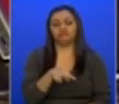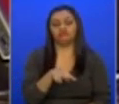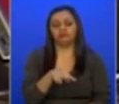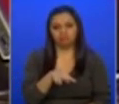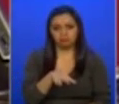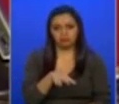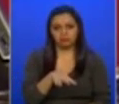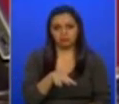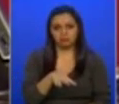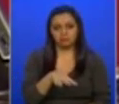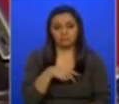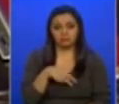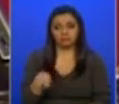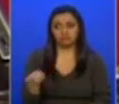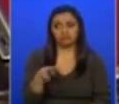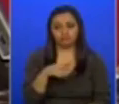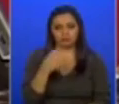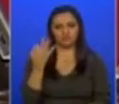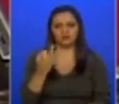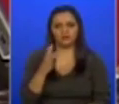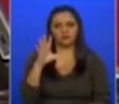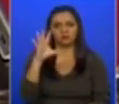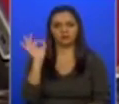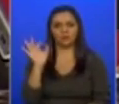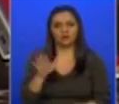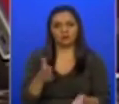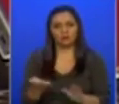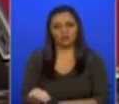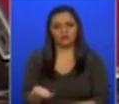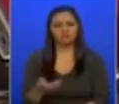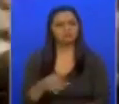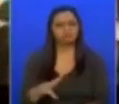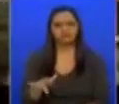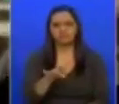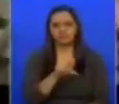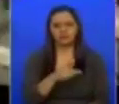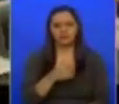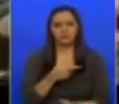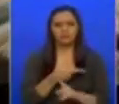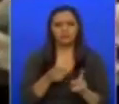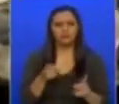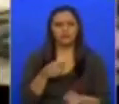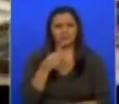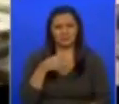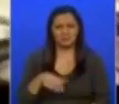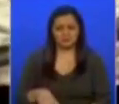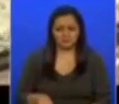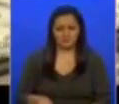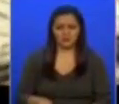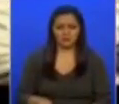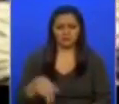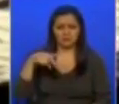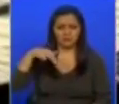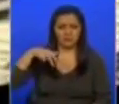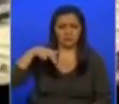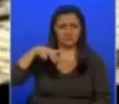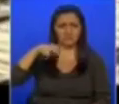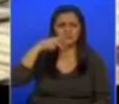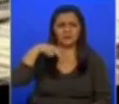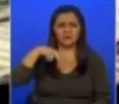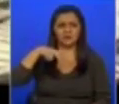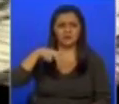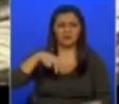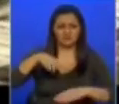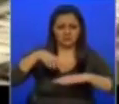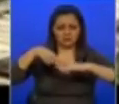muertos. Gracias a Dios, como el terreno era pantanoso, son casas sobre el agua, o sea, son condiciones extremas. Ahí por ahí hay tomas aéreas. Miren, se vive sobre un